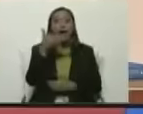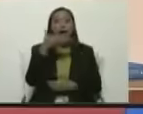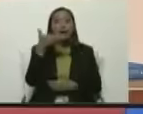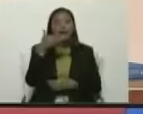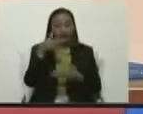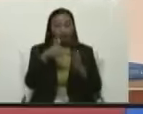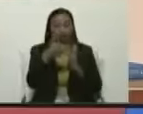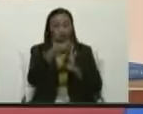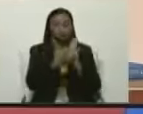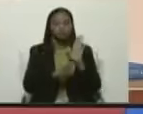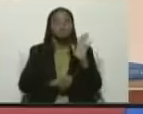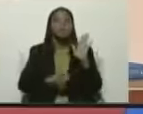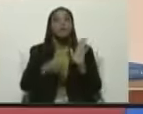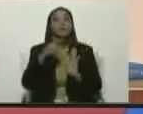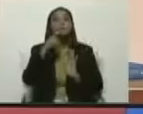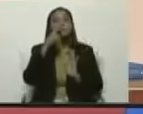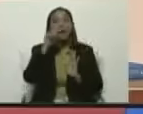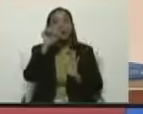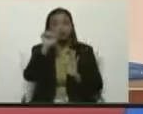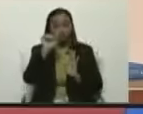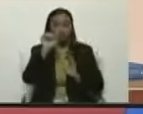personalizada, esta que está acá,